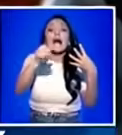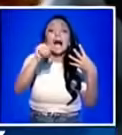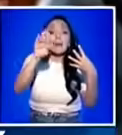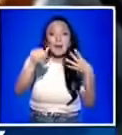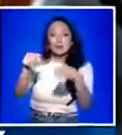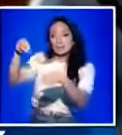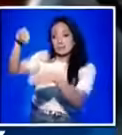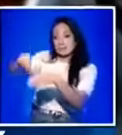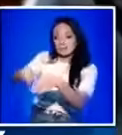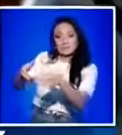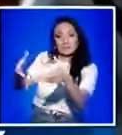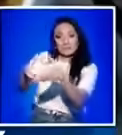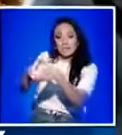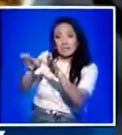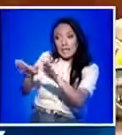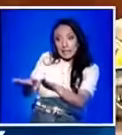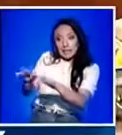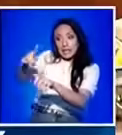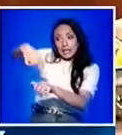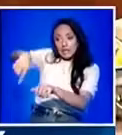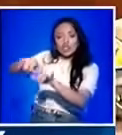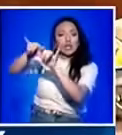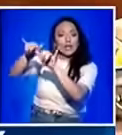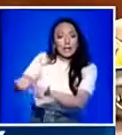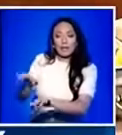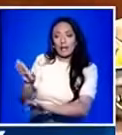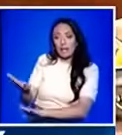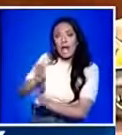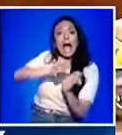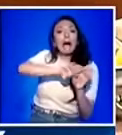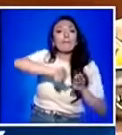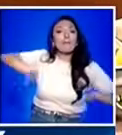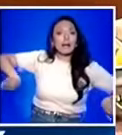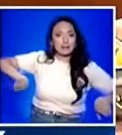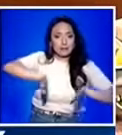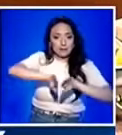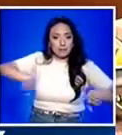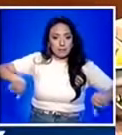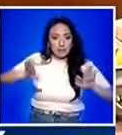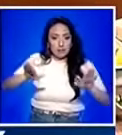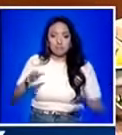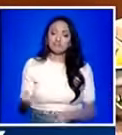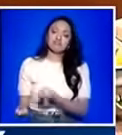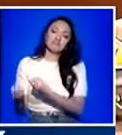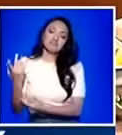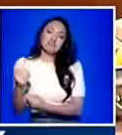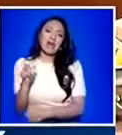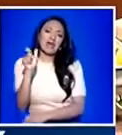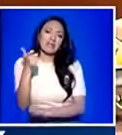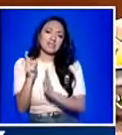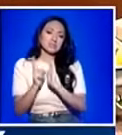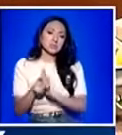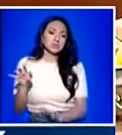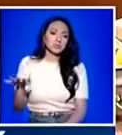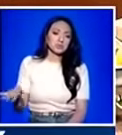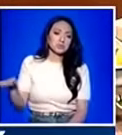peladita. Entonces, esto le dejamos aquí, que hierva unos 10 minutitos máximo después de que rompe el